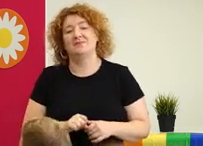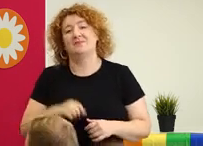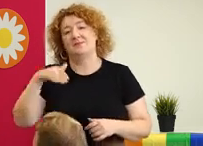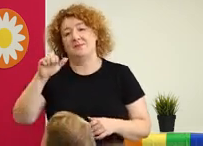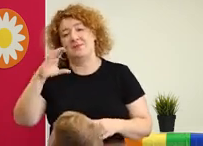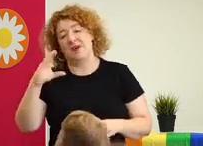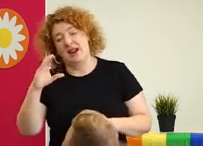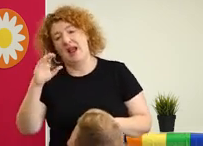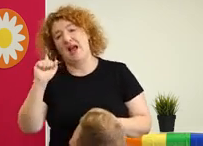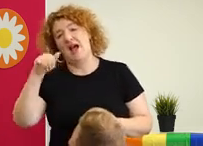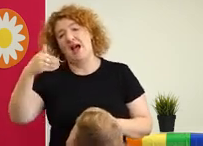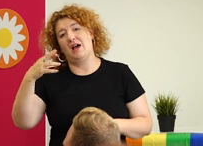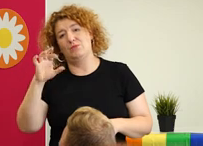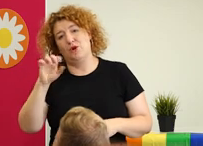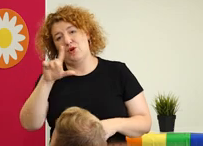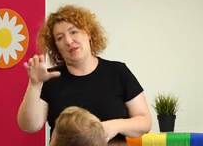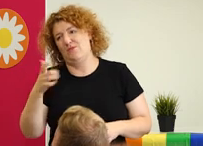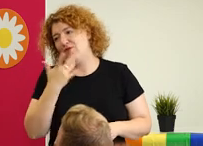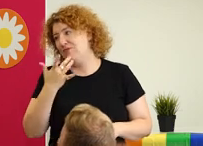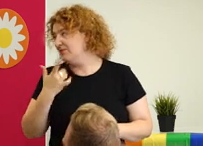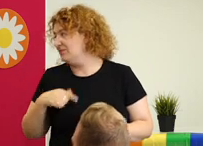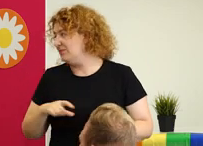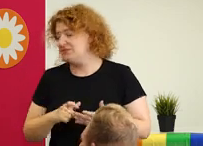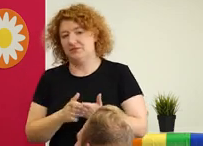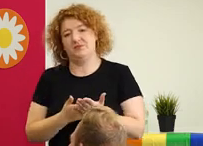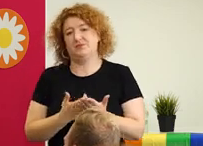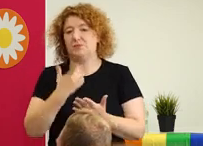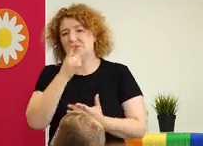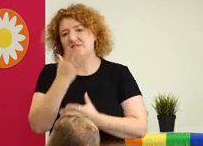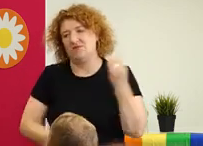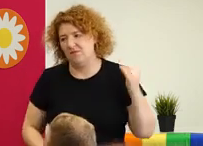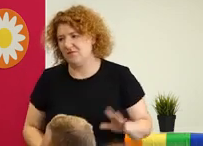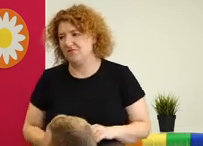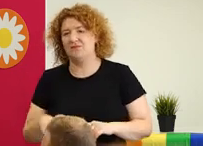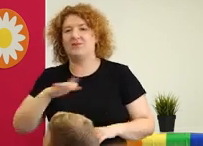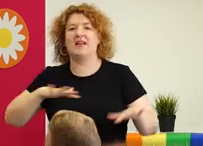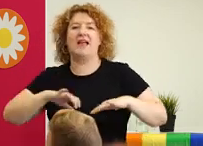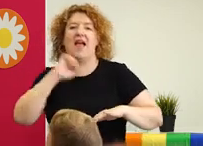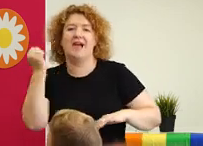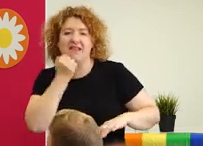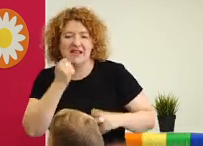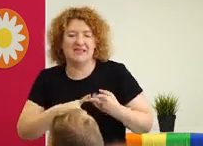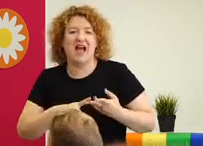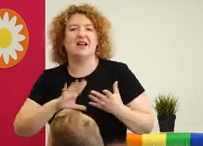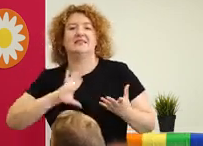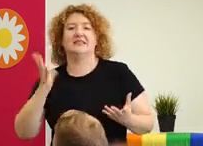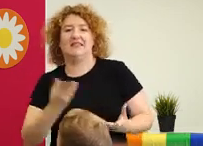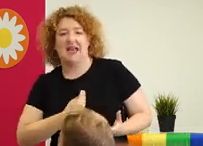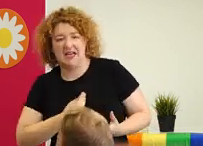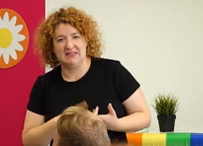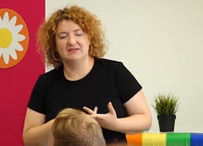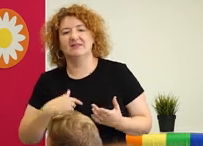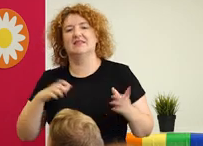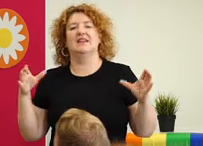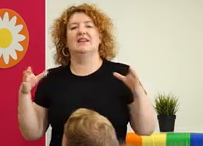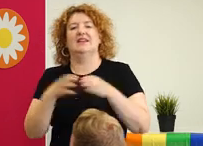Ambroyer. Bueno, yo creo que todo el mundo la conoce, me he puesto aquí la chuleta por aquello de si me dejo algo, pero vamos, activista, transfeminista, presidenta de ATA